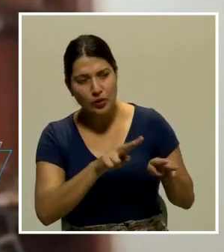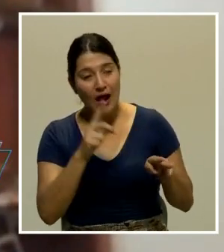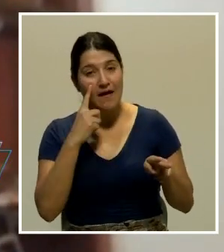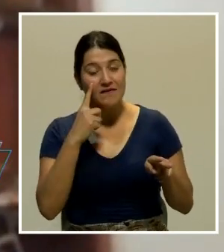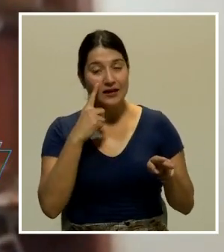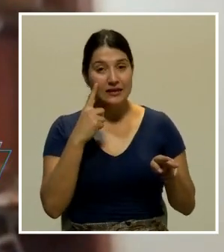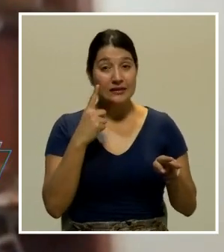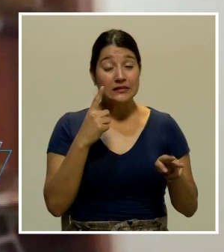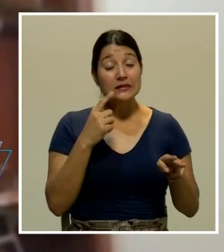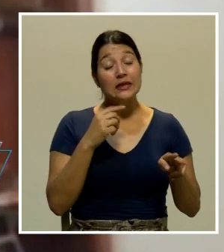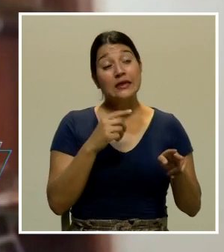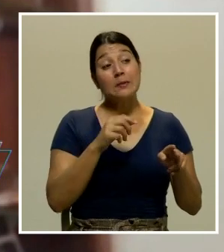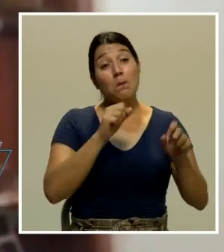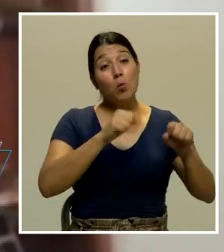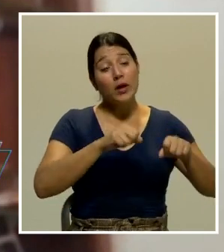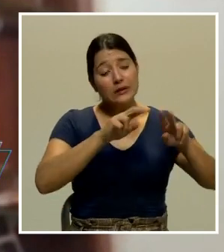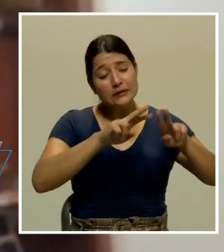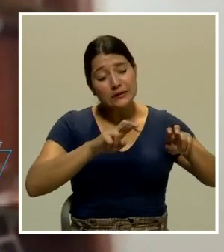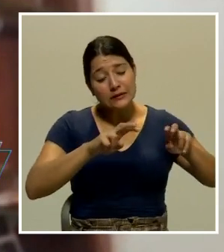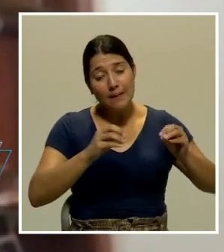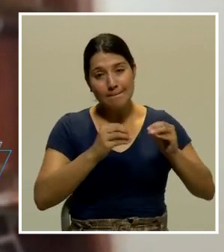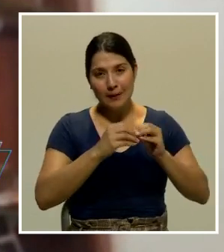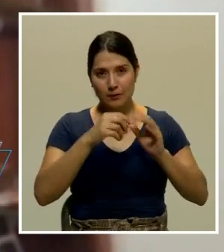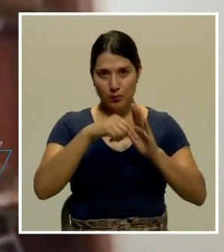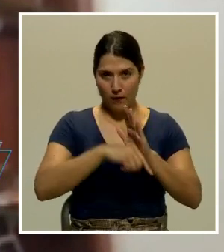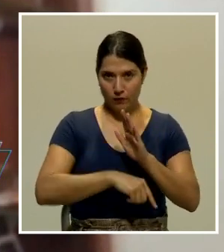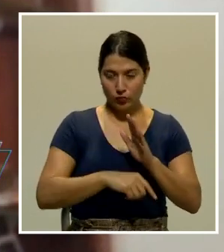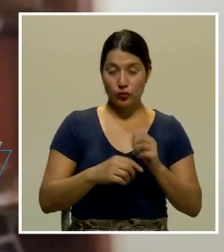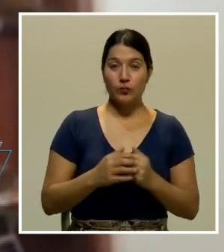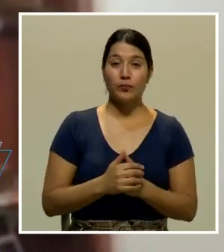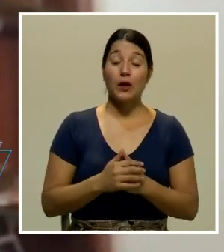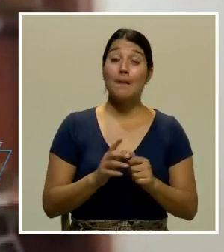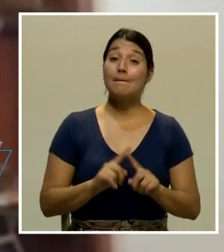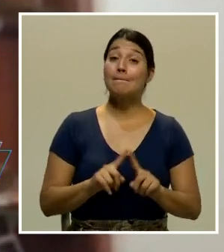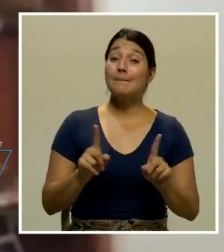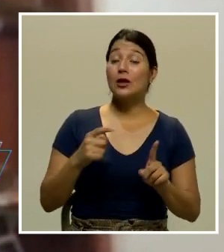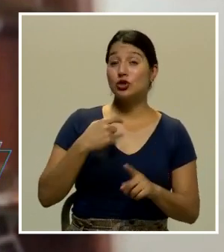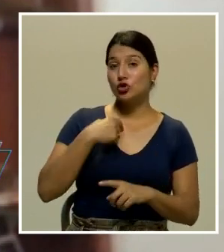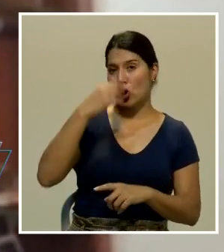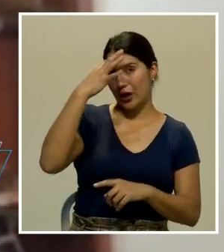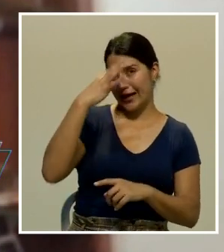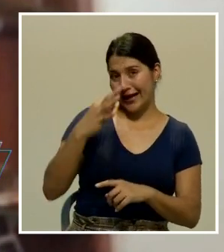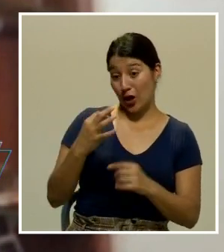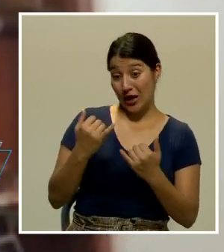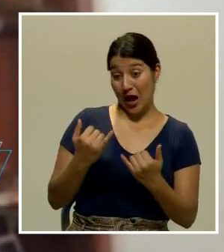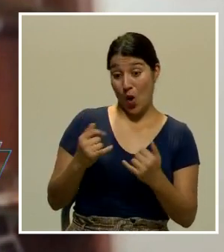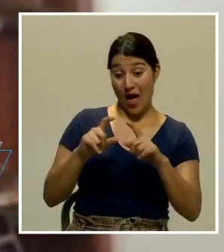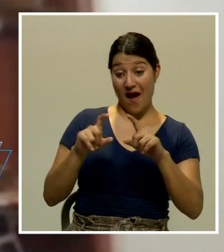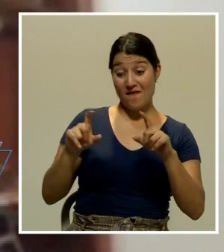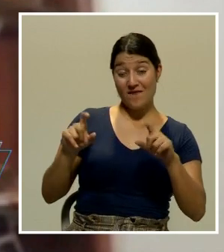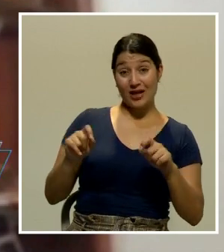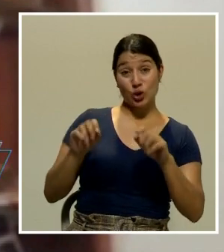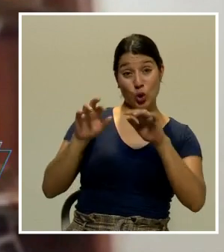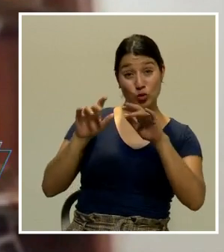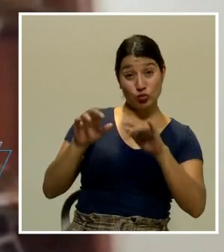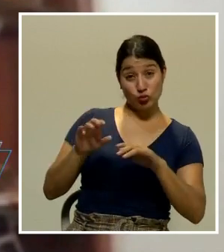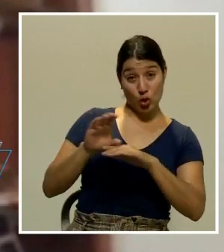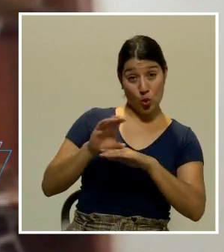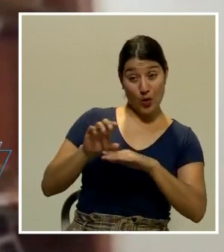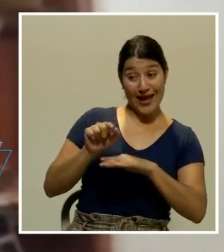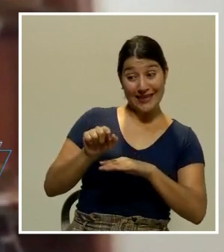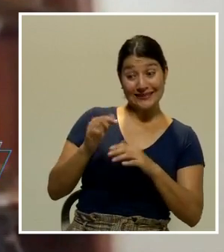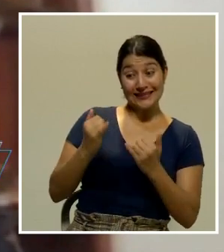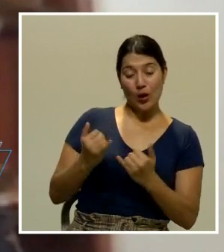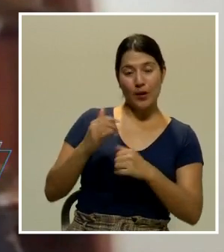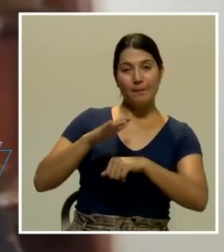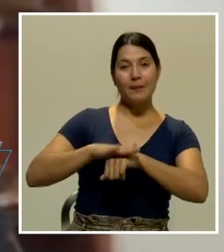un análisis mucho más detallado de esas empresas, pero creo que la factura electrónica hoy es el instrumento que nos va a